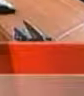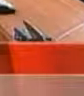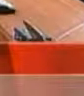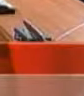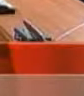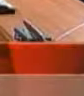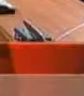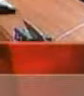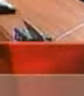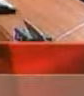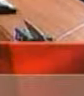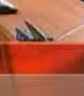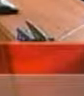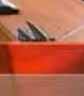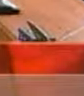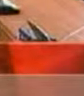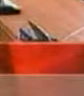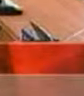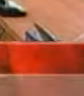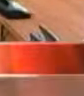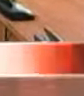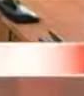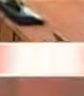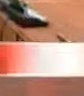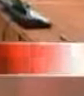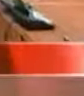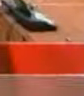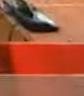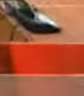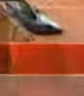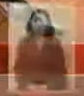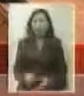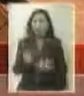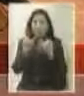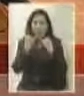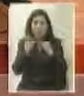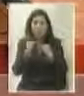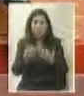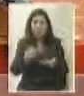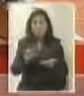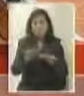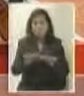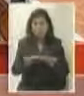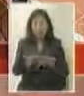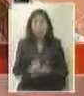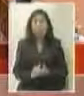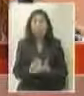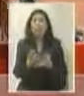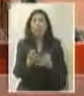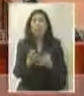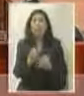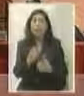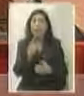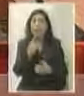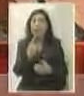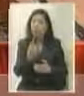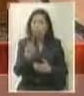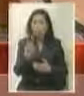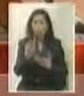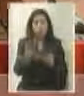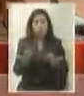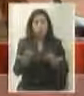Gracias, congresista. Congresista, en vista de las informaciones que hoy día hemos podido recabar, quisiera hacer